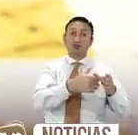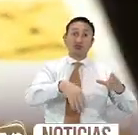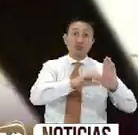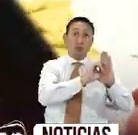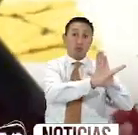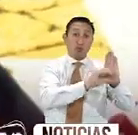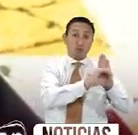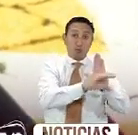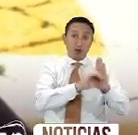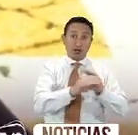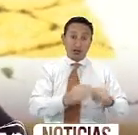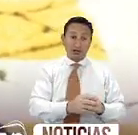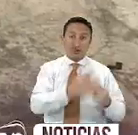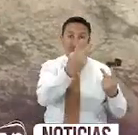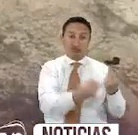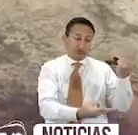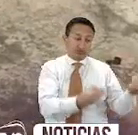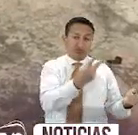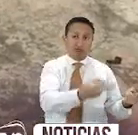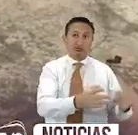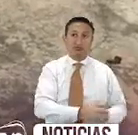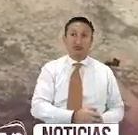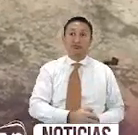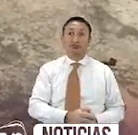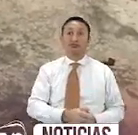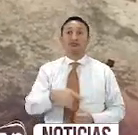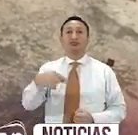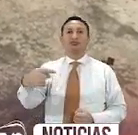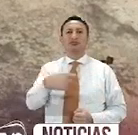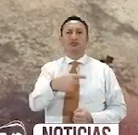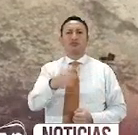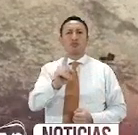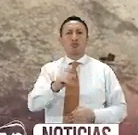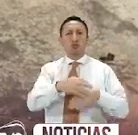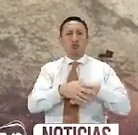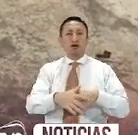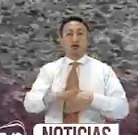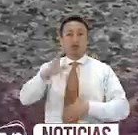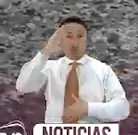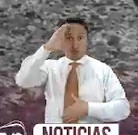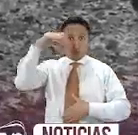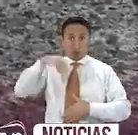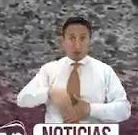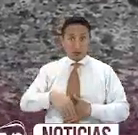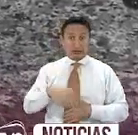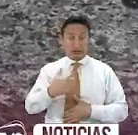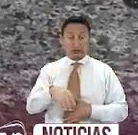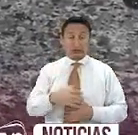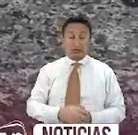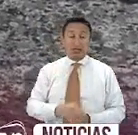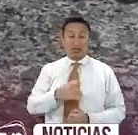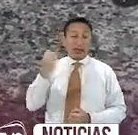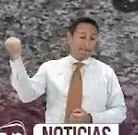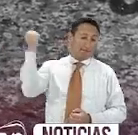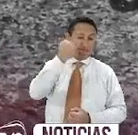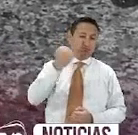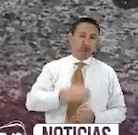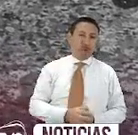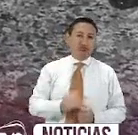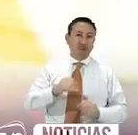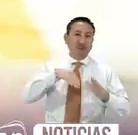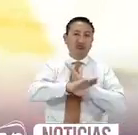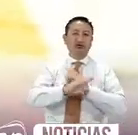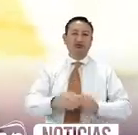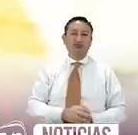los lanzaron al piso. En la puerta quedó una mancha de sangre. El guardia llevó la peor parte. Lo golpearon para poder